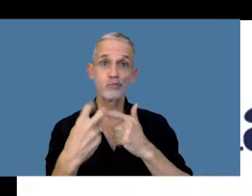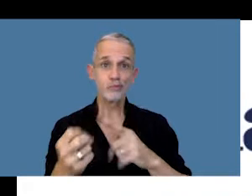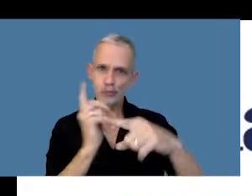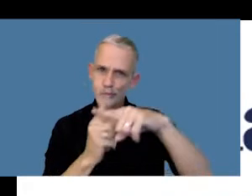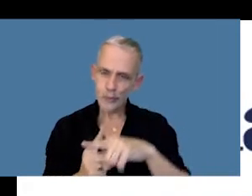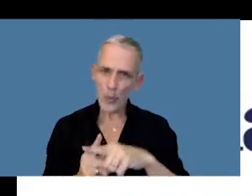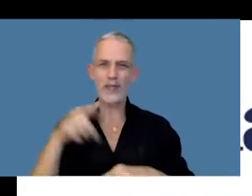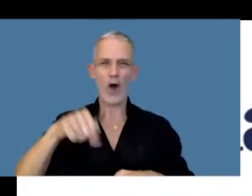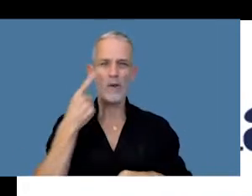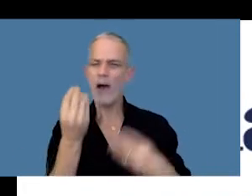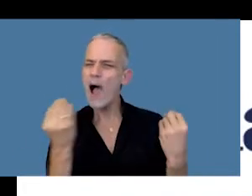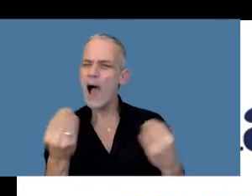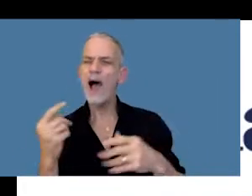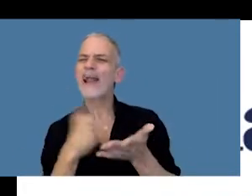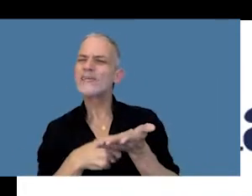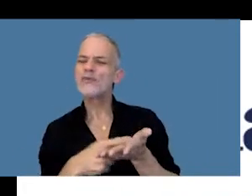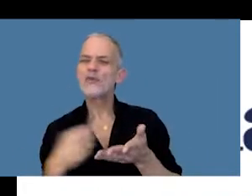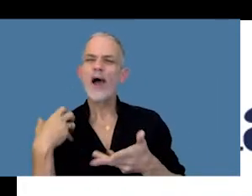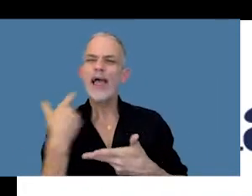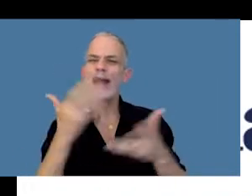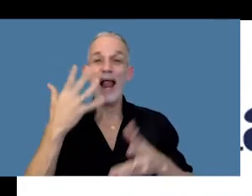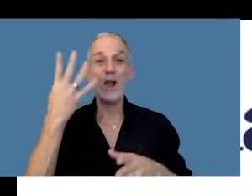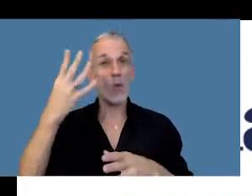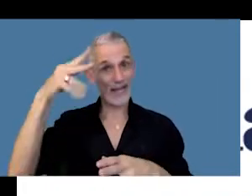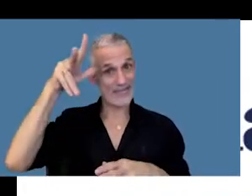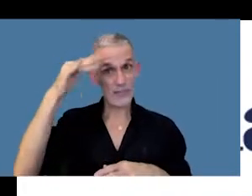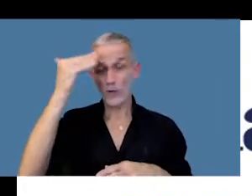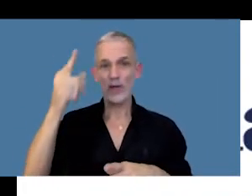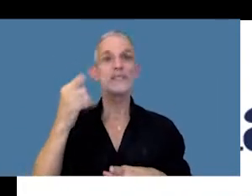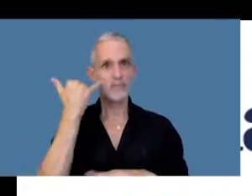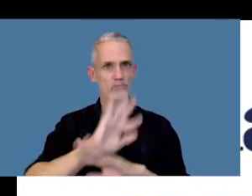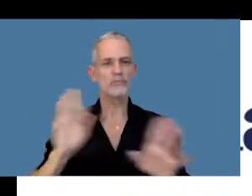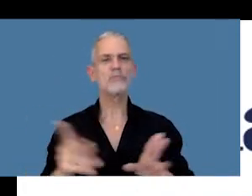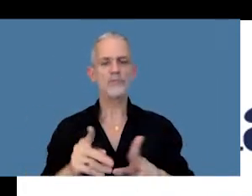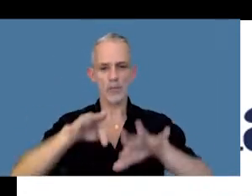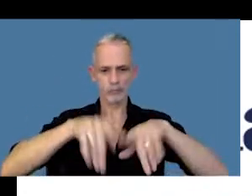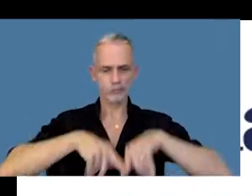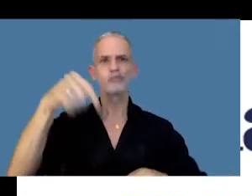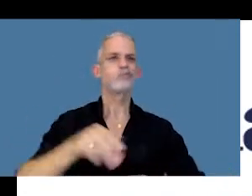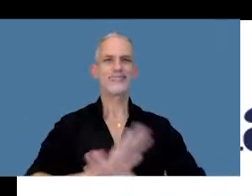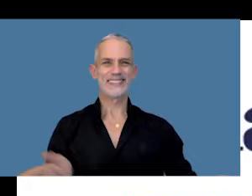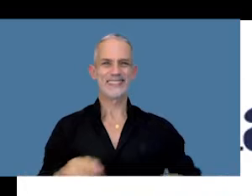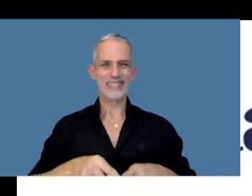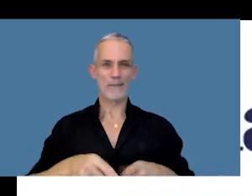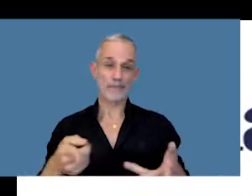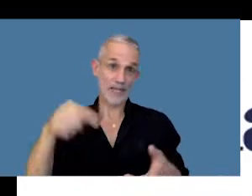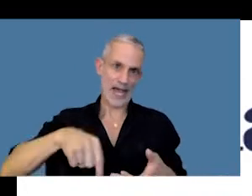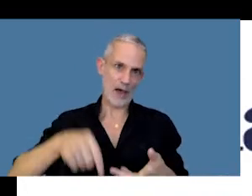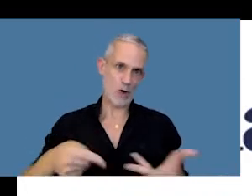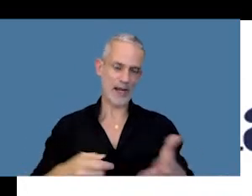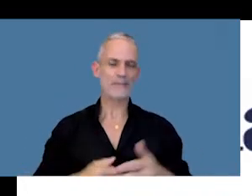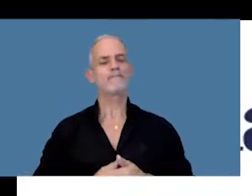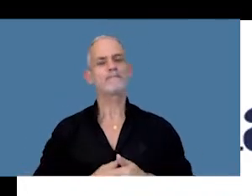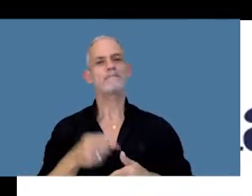van a la Resolución General 4815, ya está impactada la presente, la cual